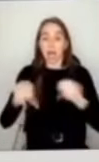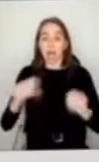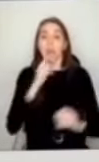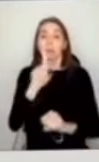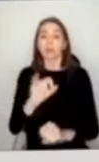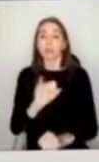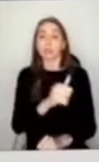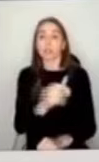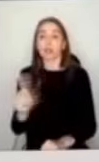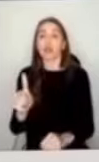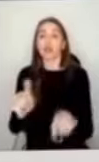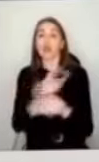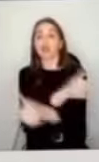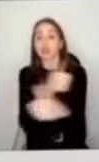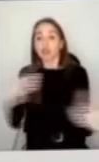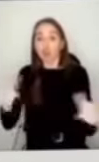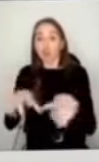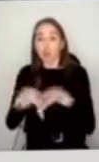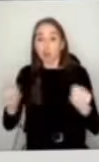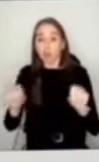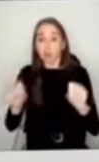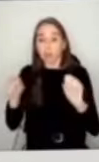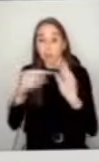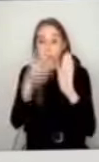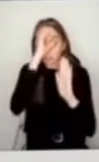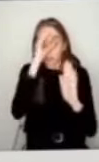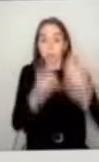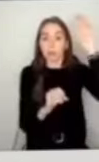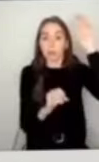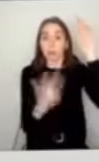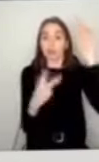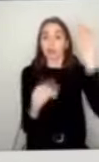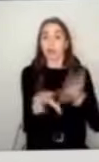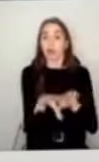este pronunciamiento? No hay unanimidad.